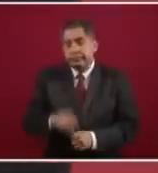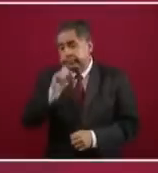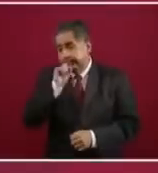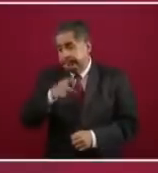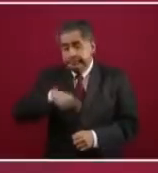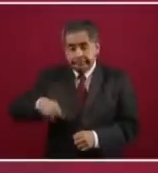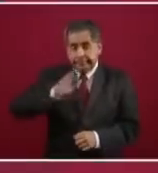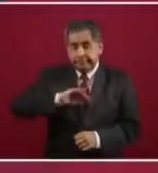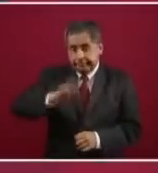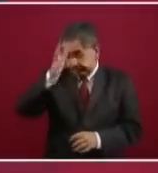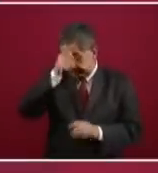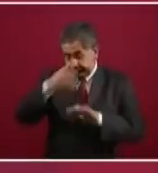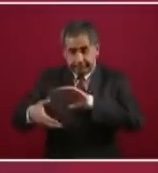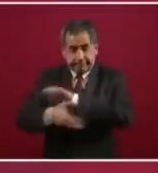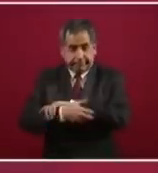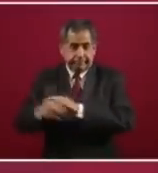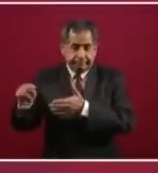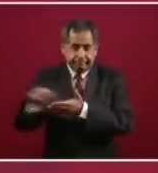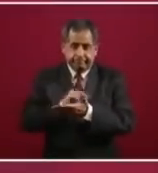acuerdo